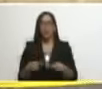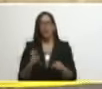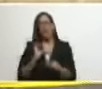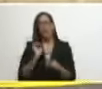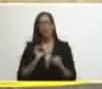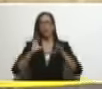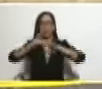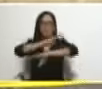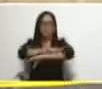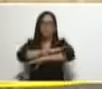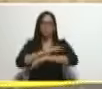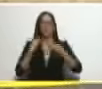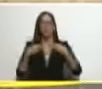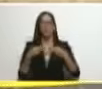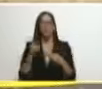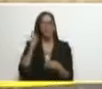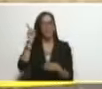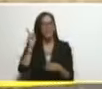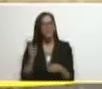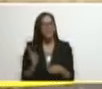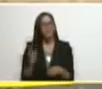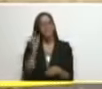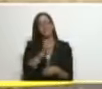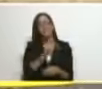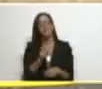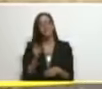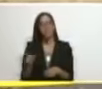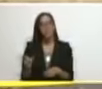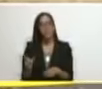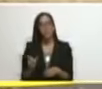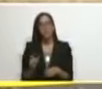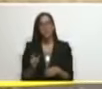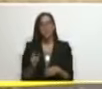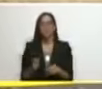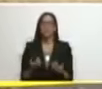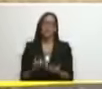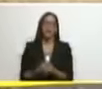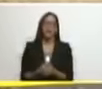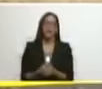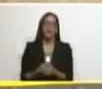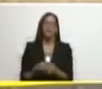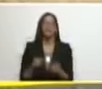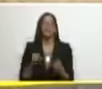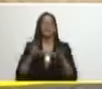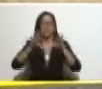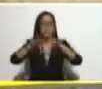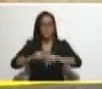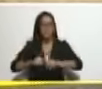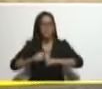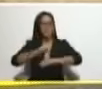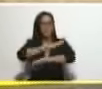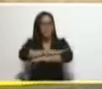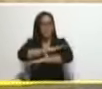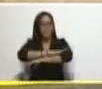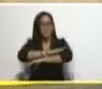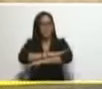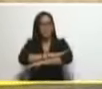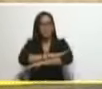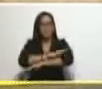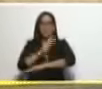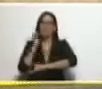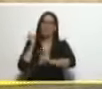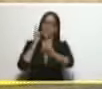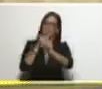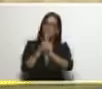cargos públicos a aquellas personas que hayan adoptado o que adopten conductas que directa